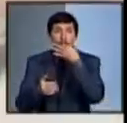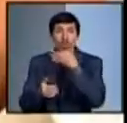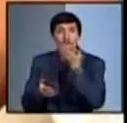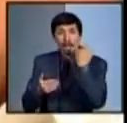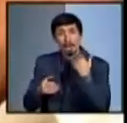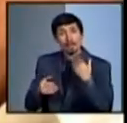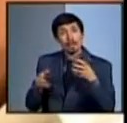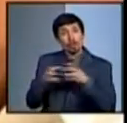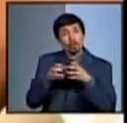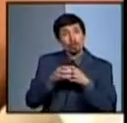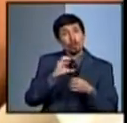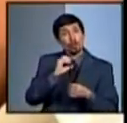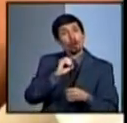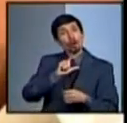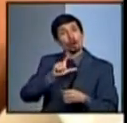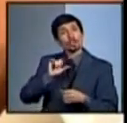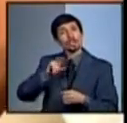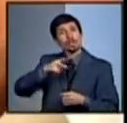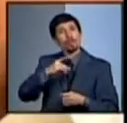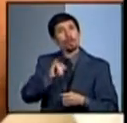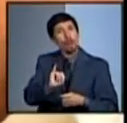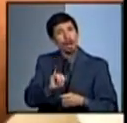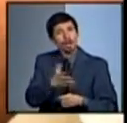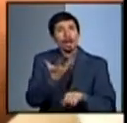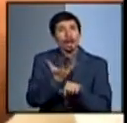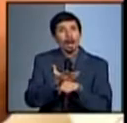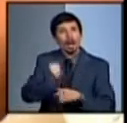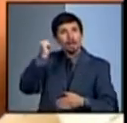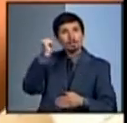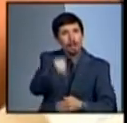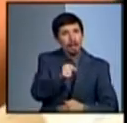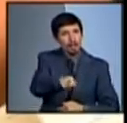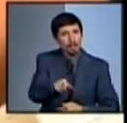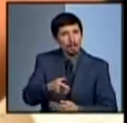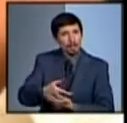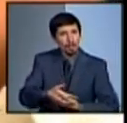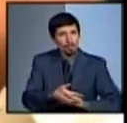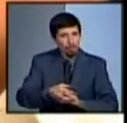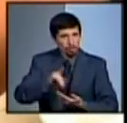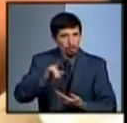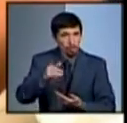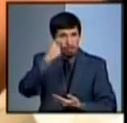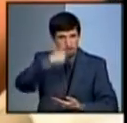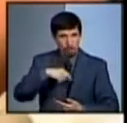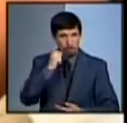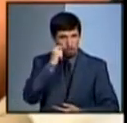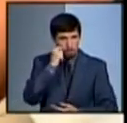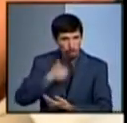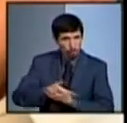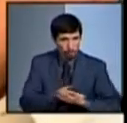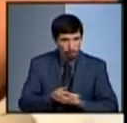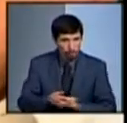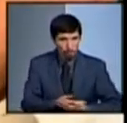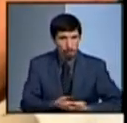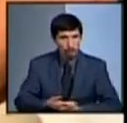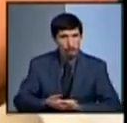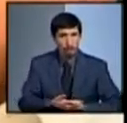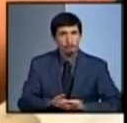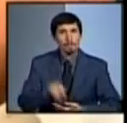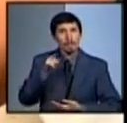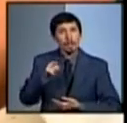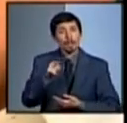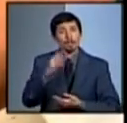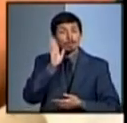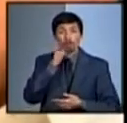Coyihuay. Por lo que ocurrió, o sea, el sacrificio de un ser humano, y en este caso de un bebé que es un